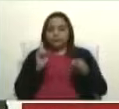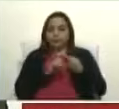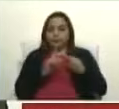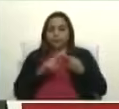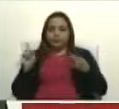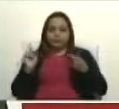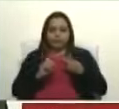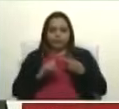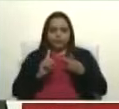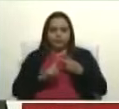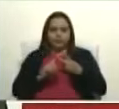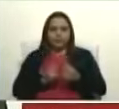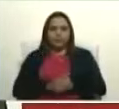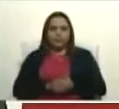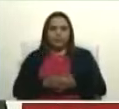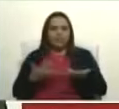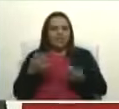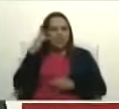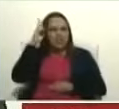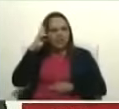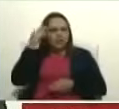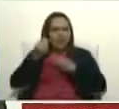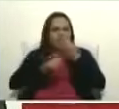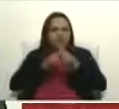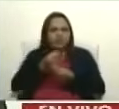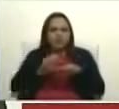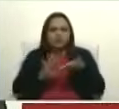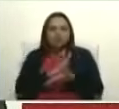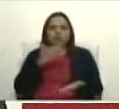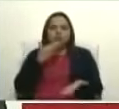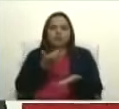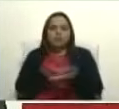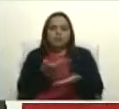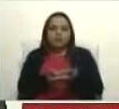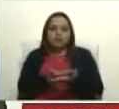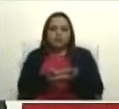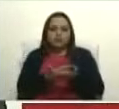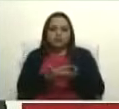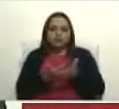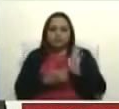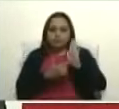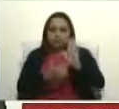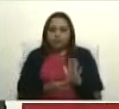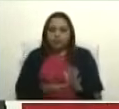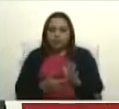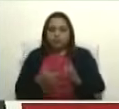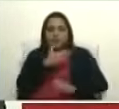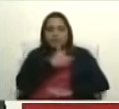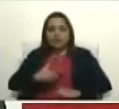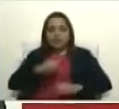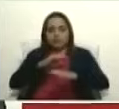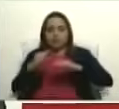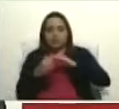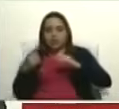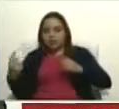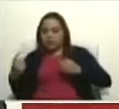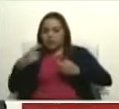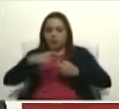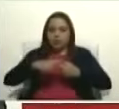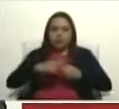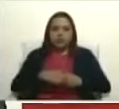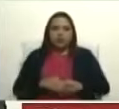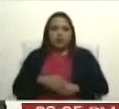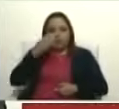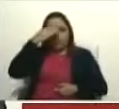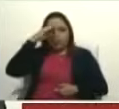parte, ¿qué análisis le da acerca de la propuesta que planteaba el presidente de Guyana de incorporar a Cuba como